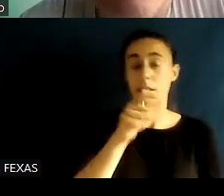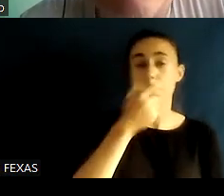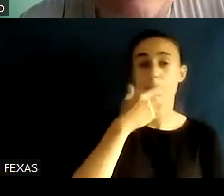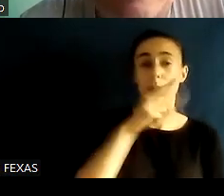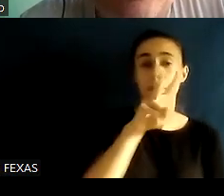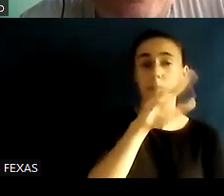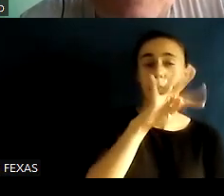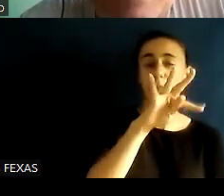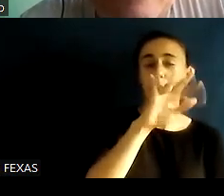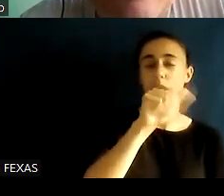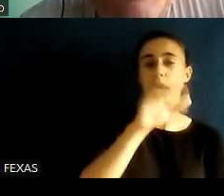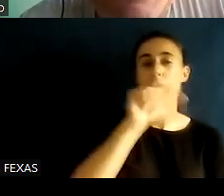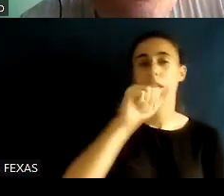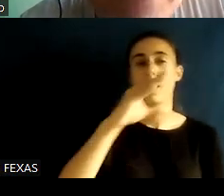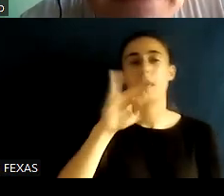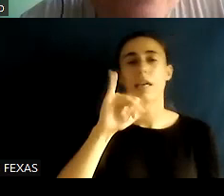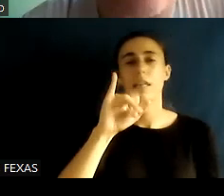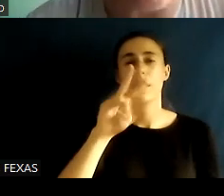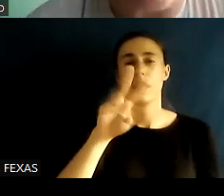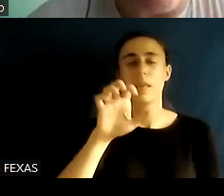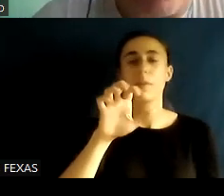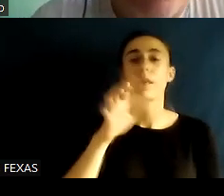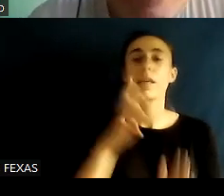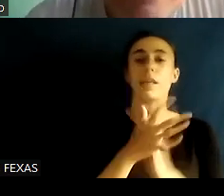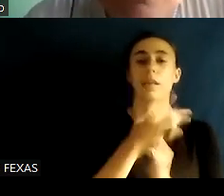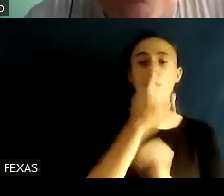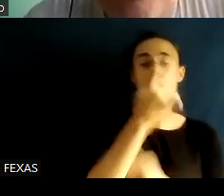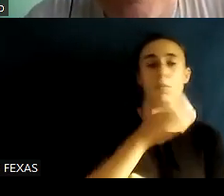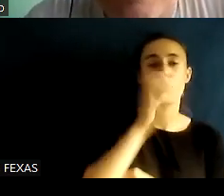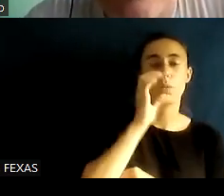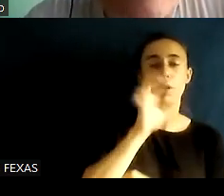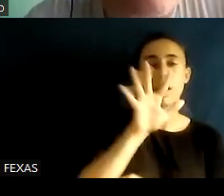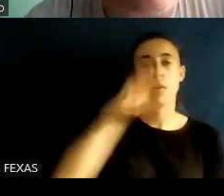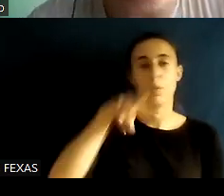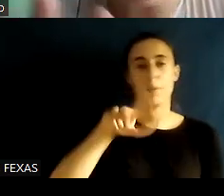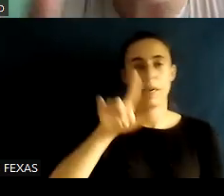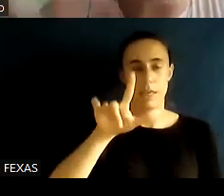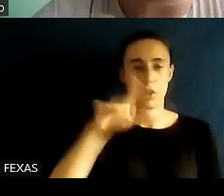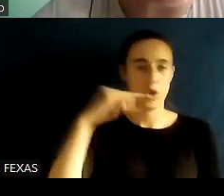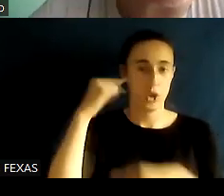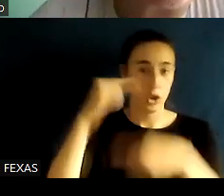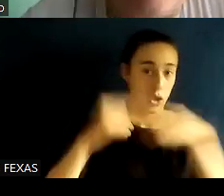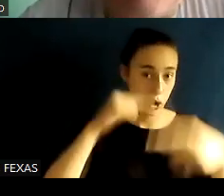bebible, hemos de tomar 5 mililitros en una sola toma como dosis diaria, y